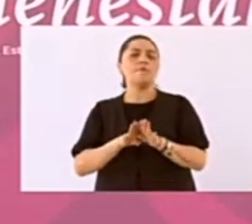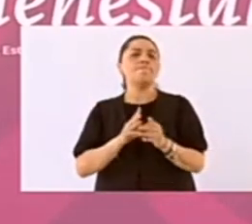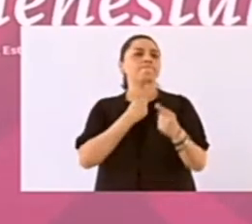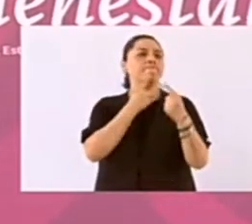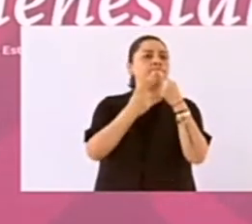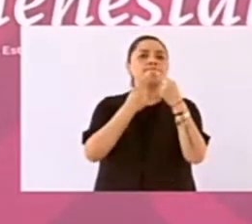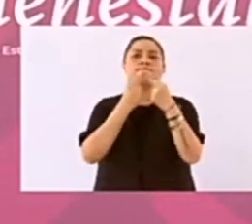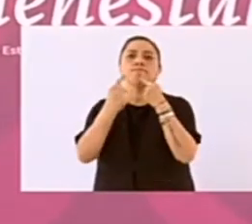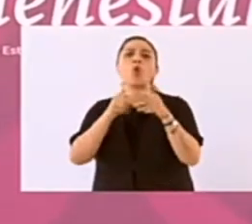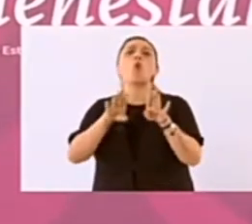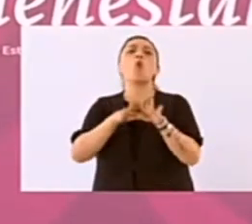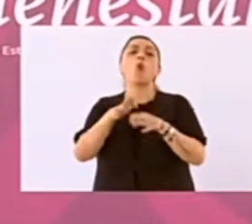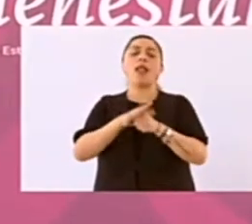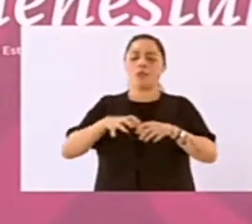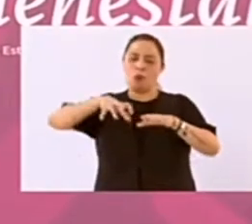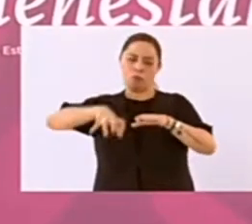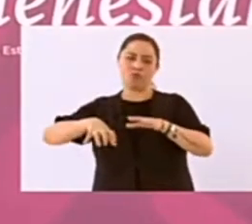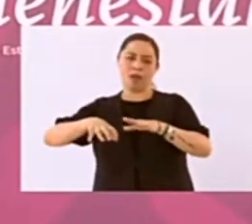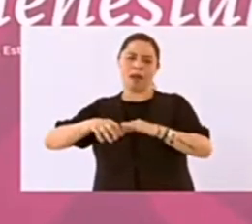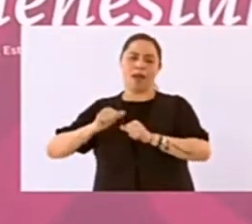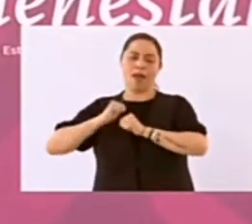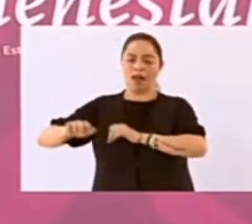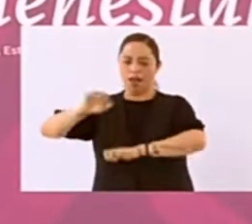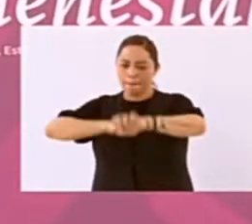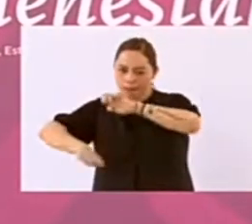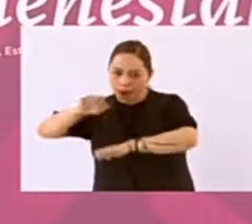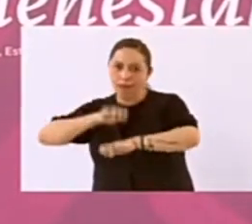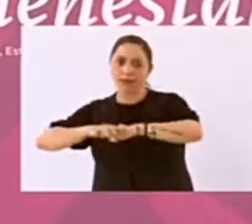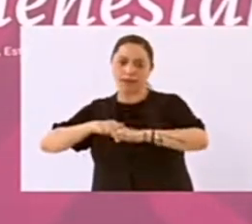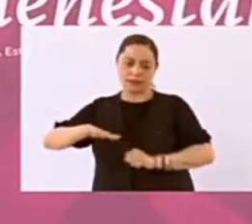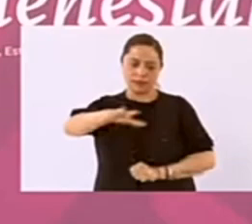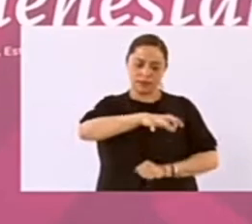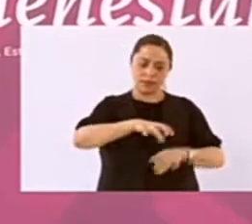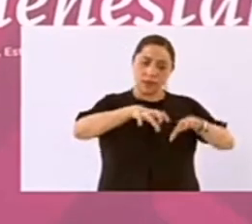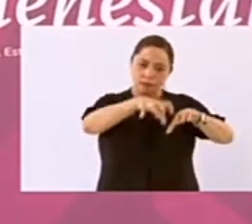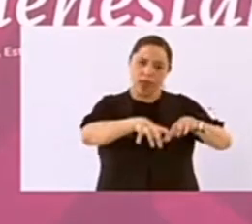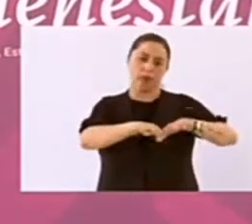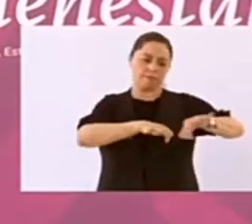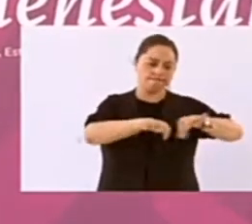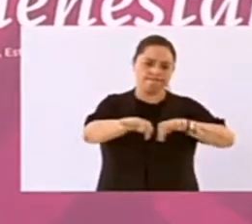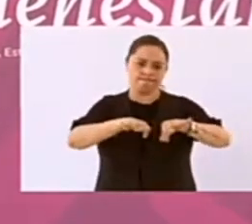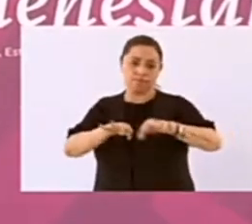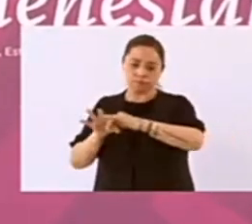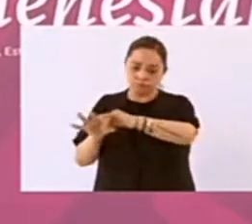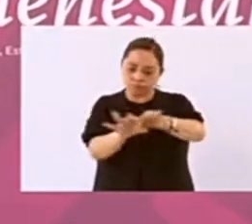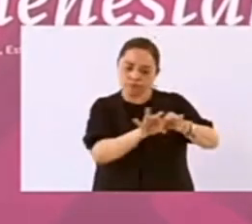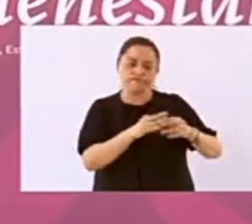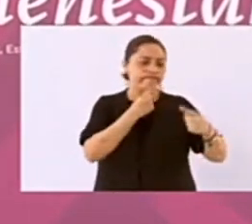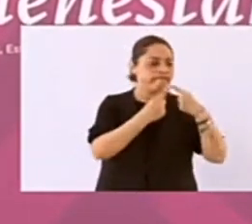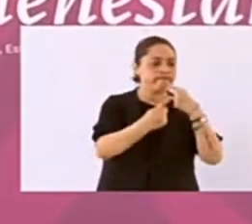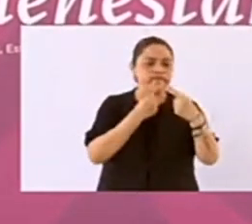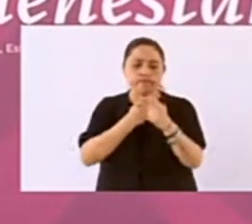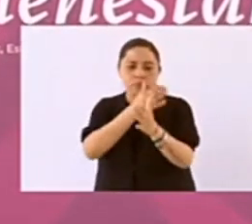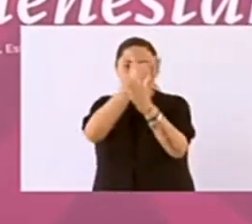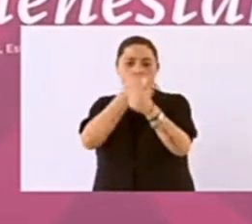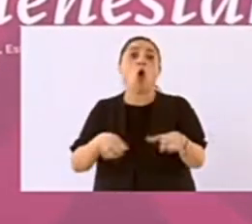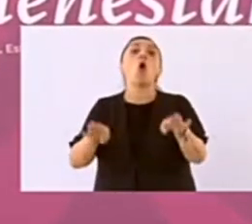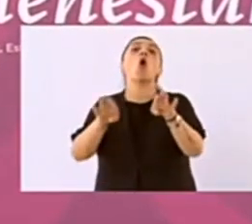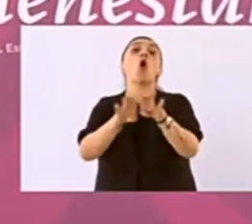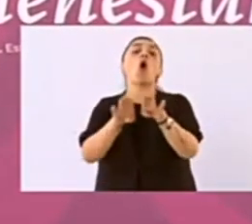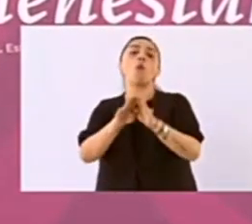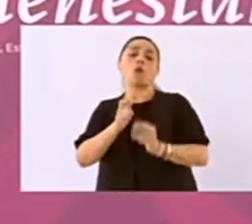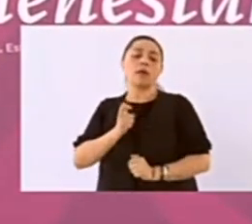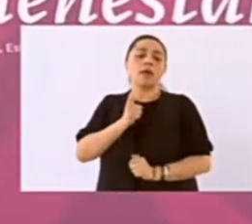sector empresarial y con el movimiento obrero para ponernos de acuerdo de cuánto va a ser el